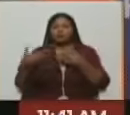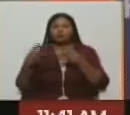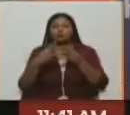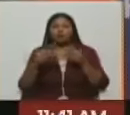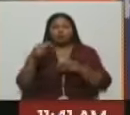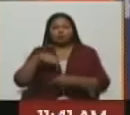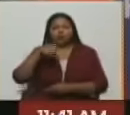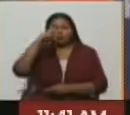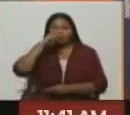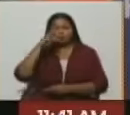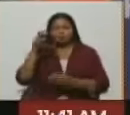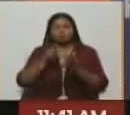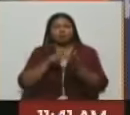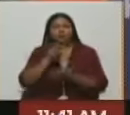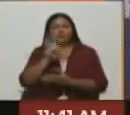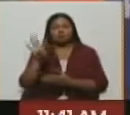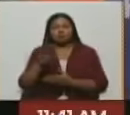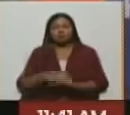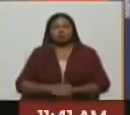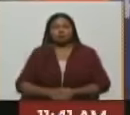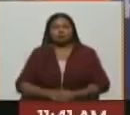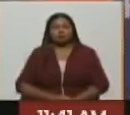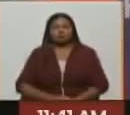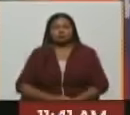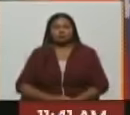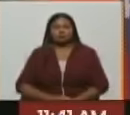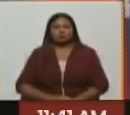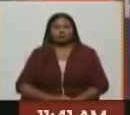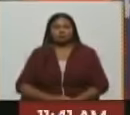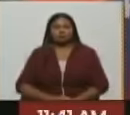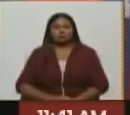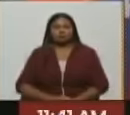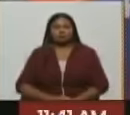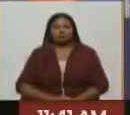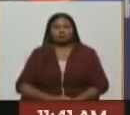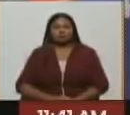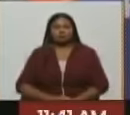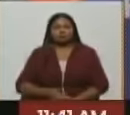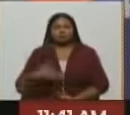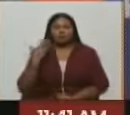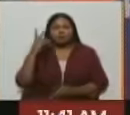año 2024 para poder llegar en sana paz este